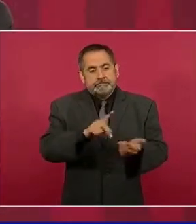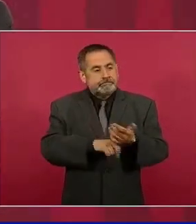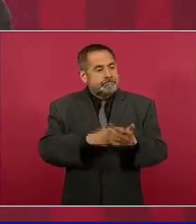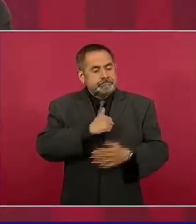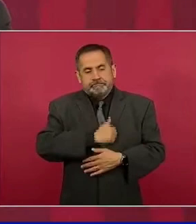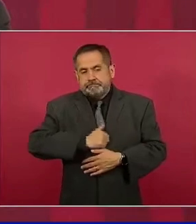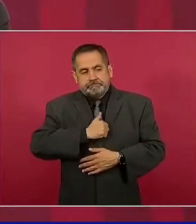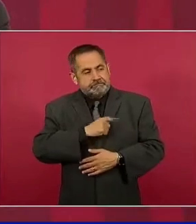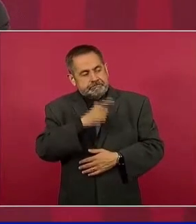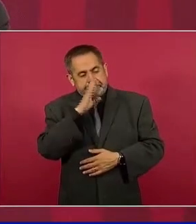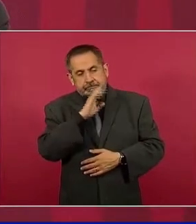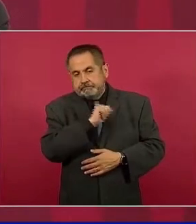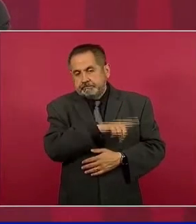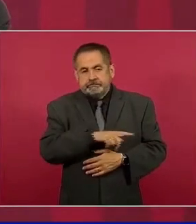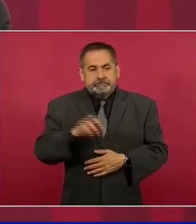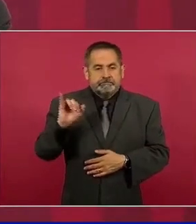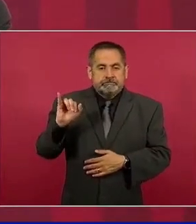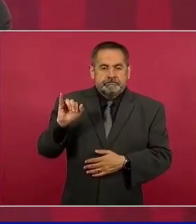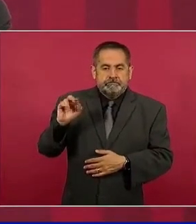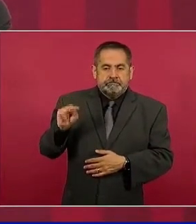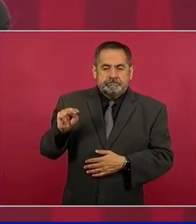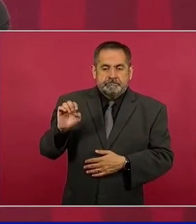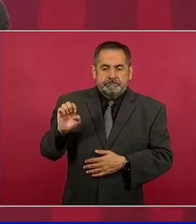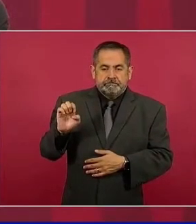del INE.